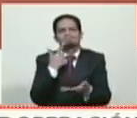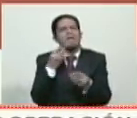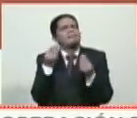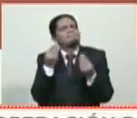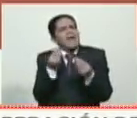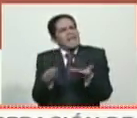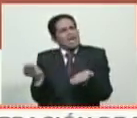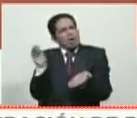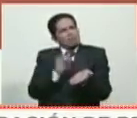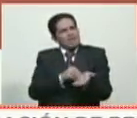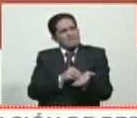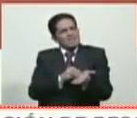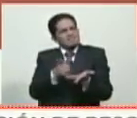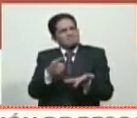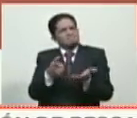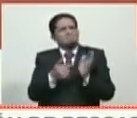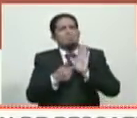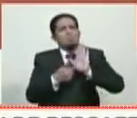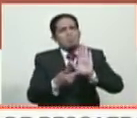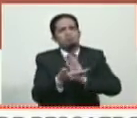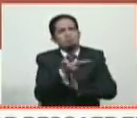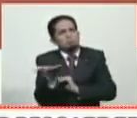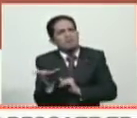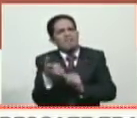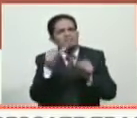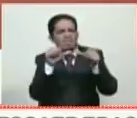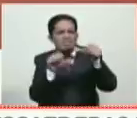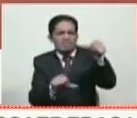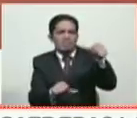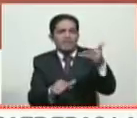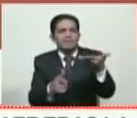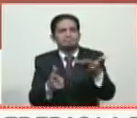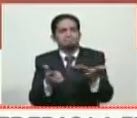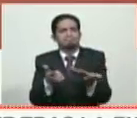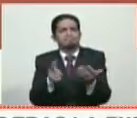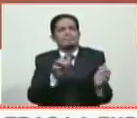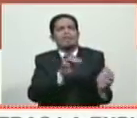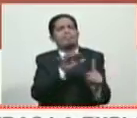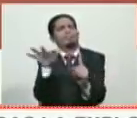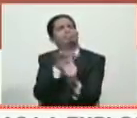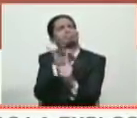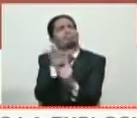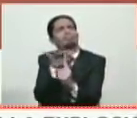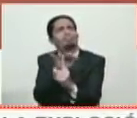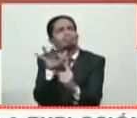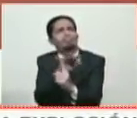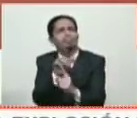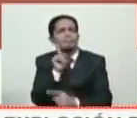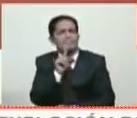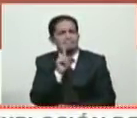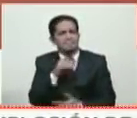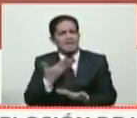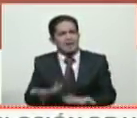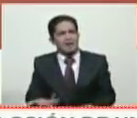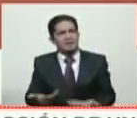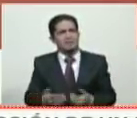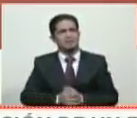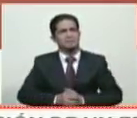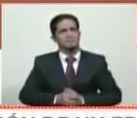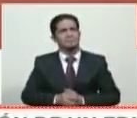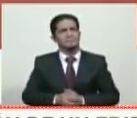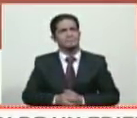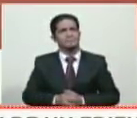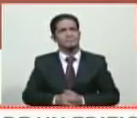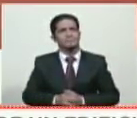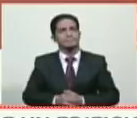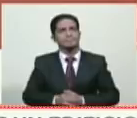a denostarles, estallarles en la cara la gran cantidad de mentiras que han tratado de escribir la gente del cartel de